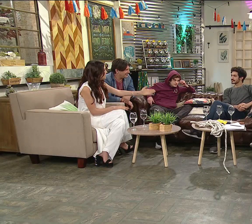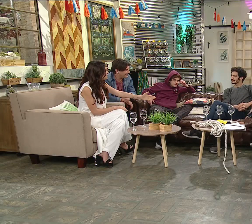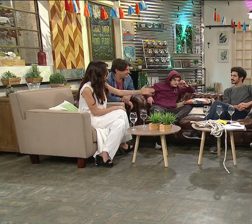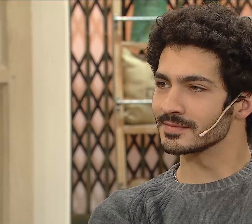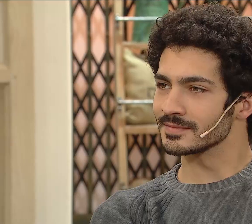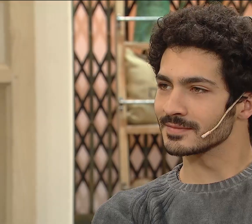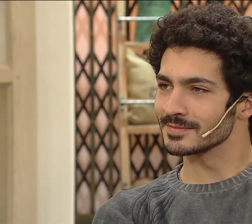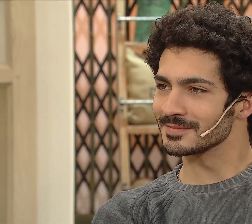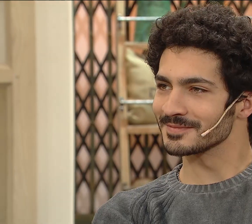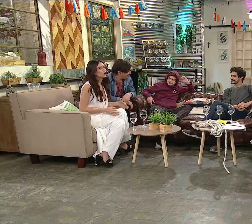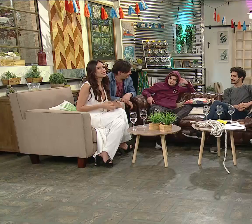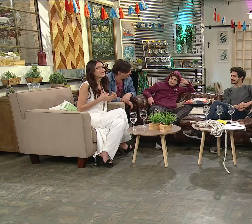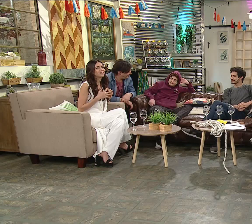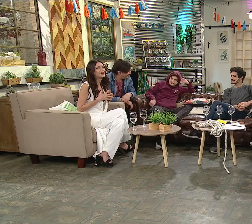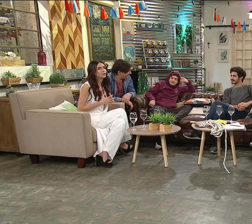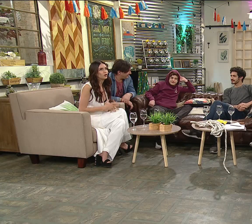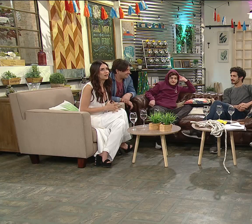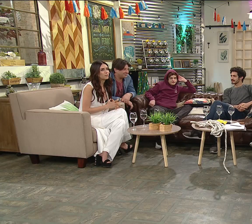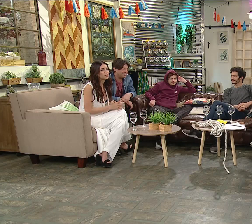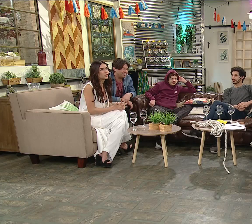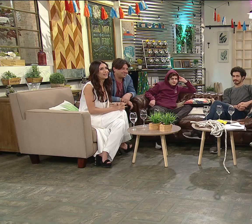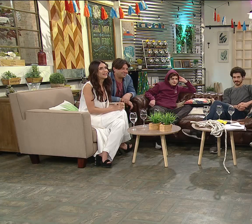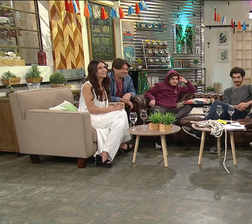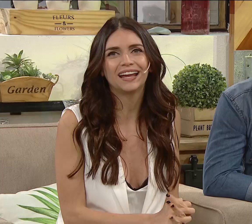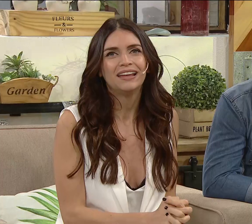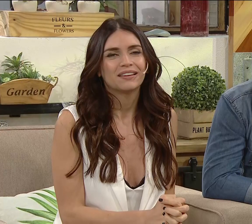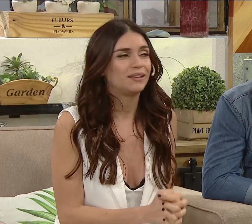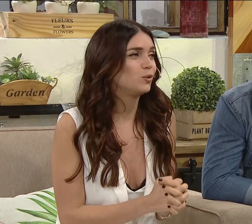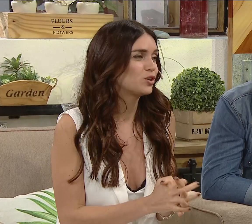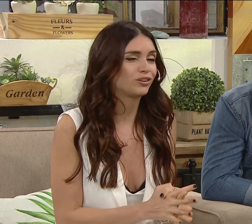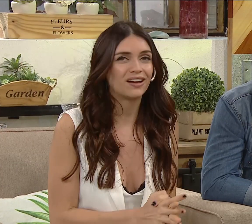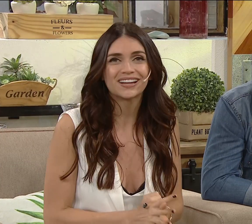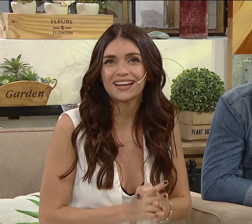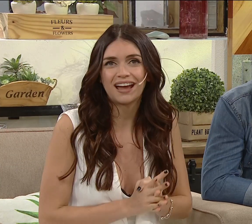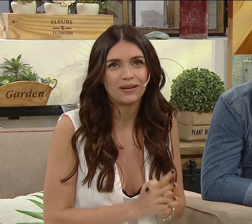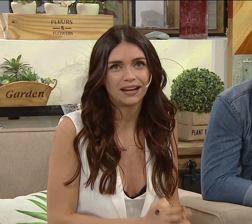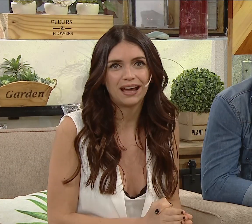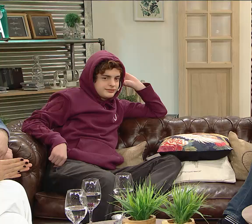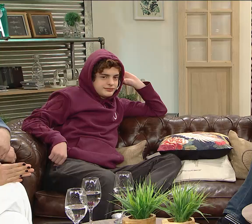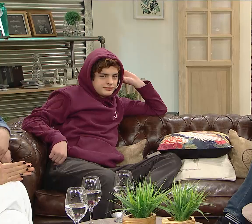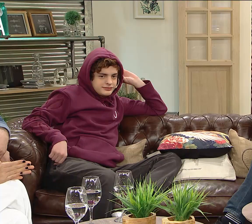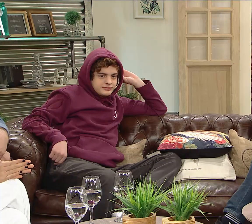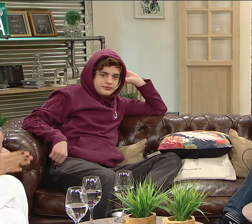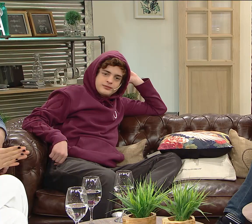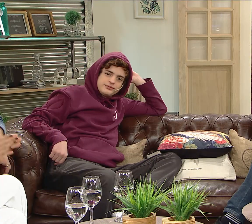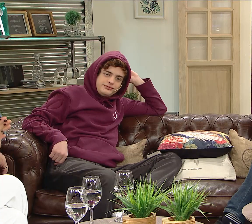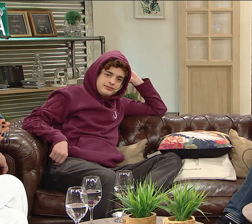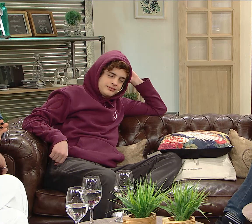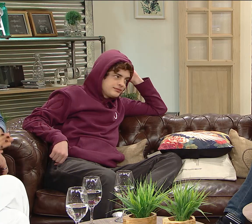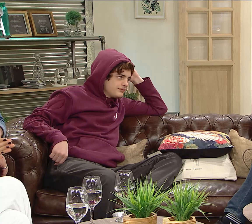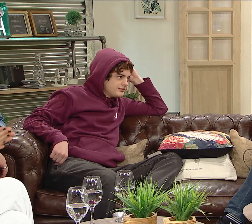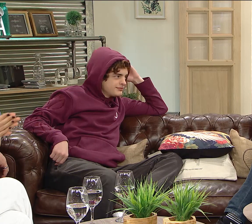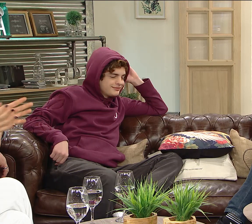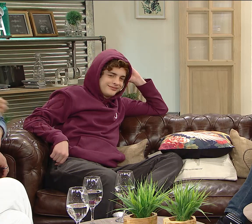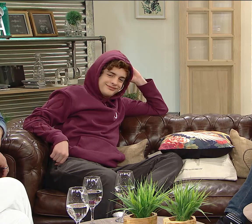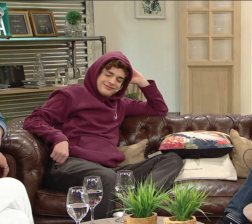Chino Darín, con el Toto Ferro, hoy ya se estrenó la película El Ángel de Luis Ortega, vayan a verla al cine porque es